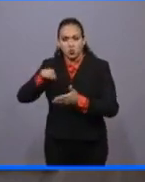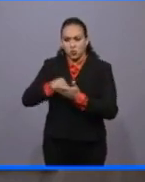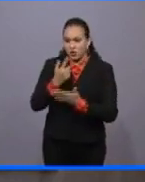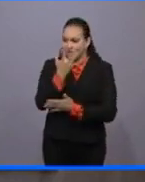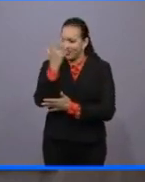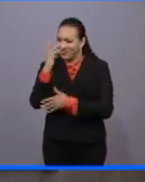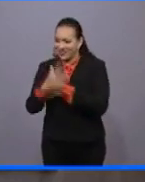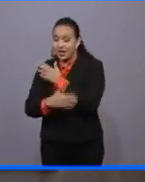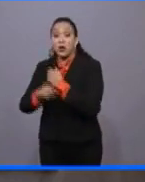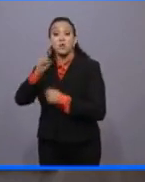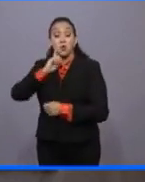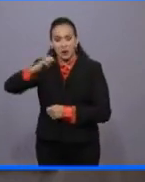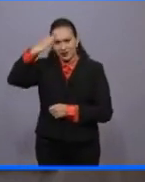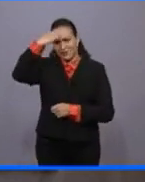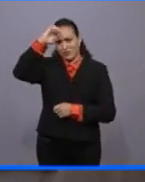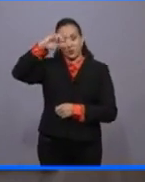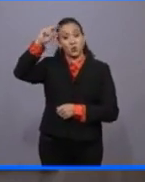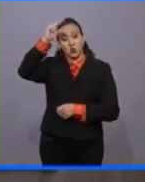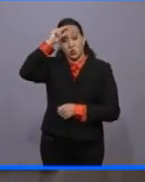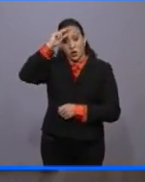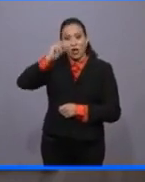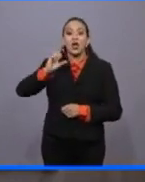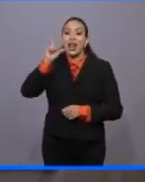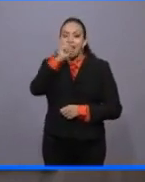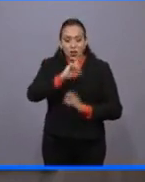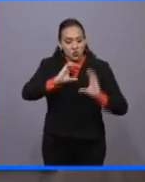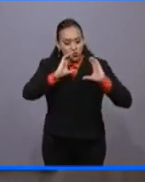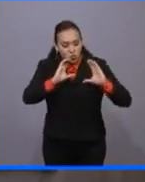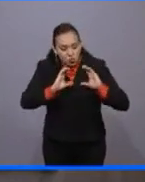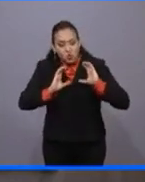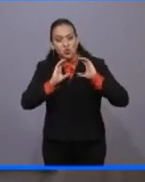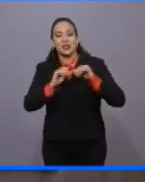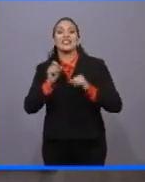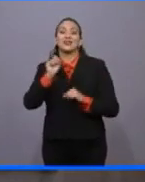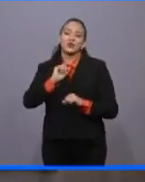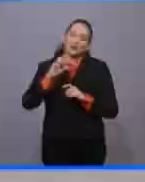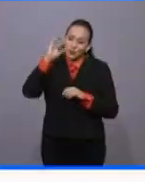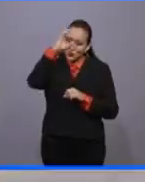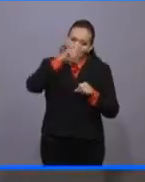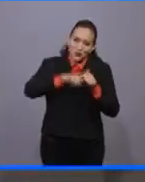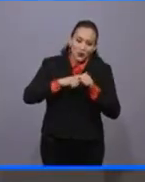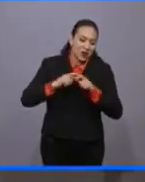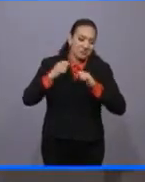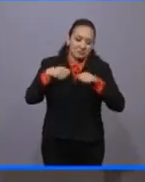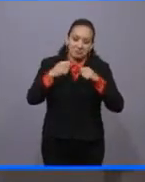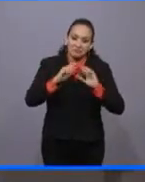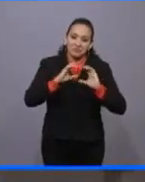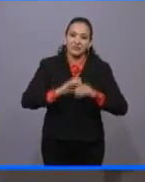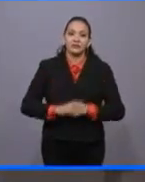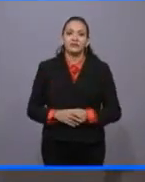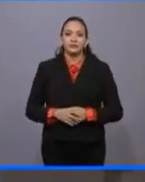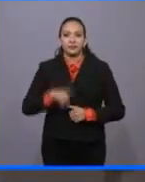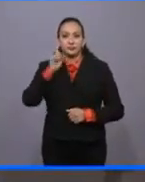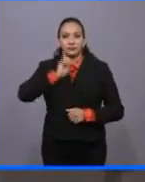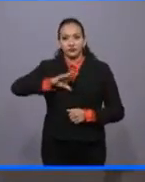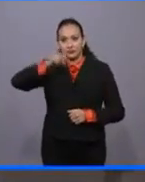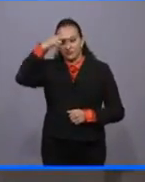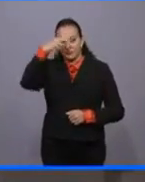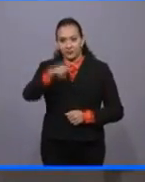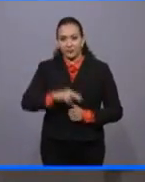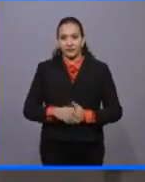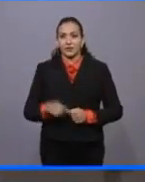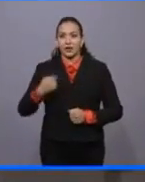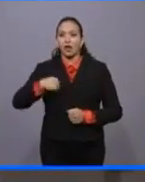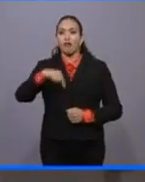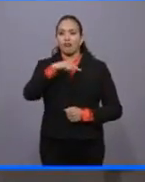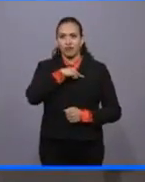que con sabiduría preservan lenguas, culturas, prácticas, conocimientos. Las afromexicanas